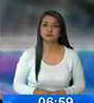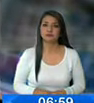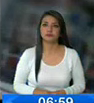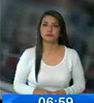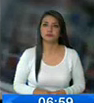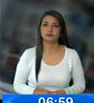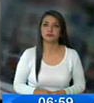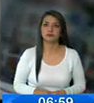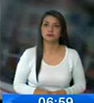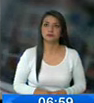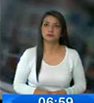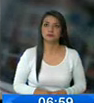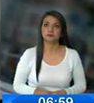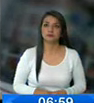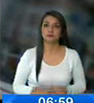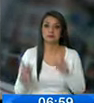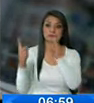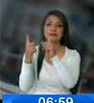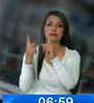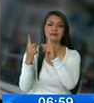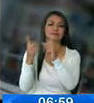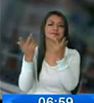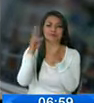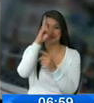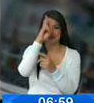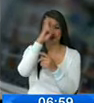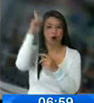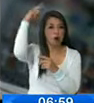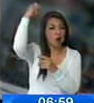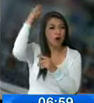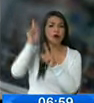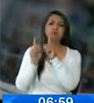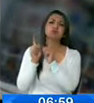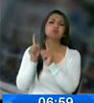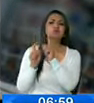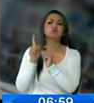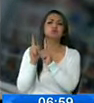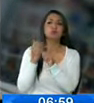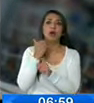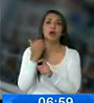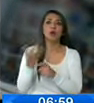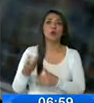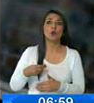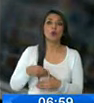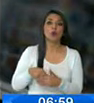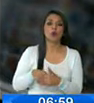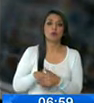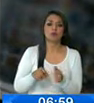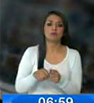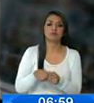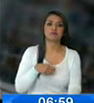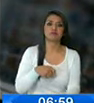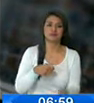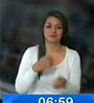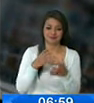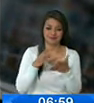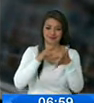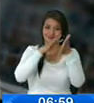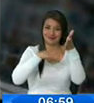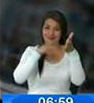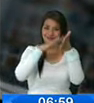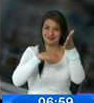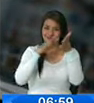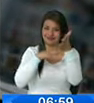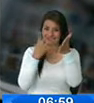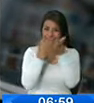Hace como que le pregunta algo a su compinche y en ese momento, cuando él lo tapaba, arrancó las barras de seguridad de las cajas, se